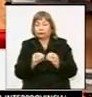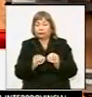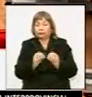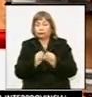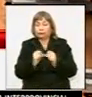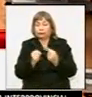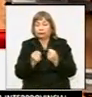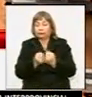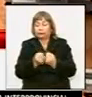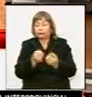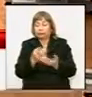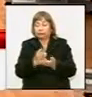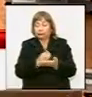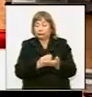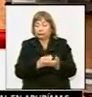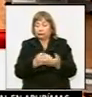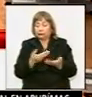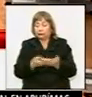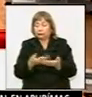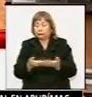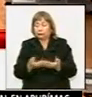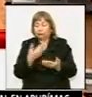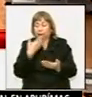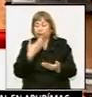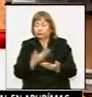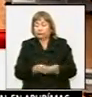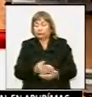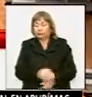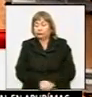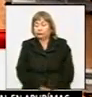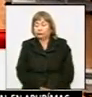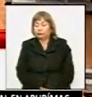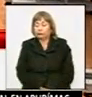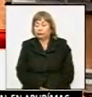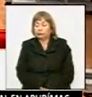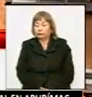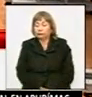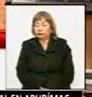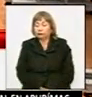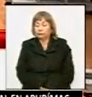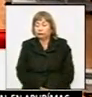sesión forma parte del acta correspondiente. Muchas gracias.